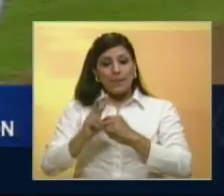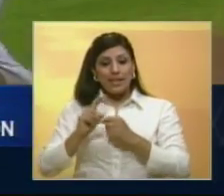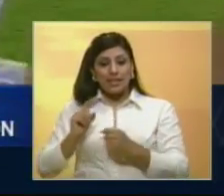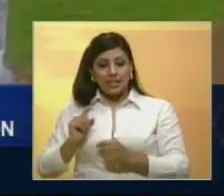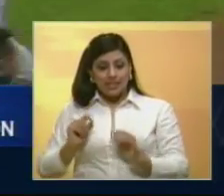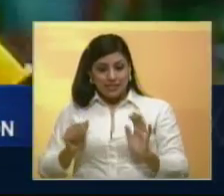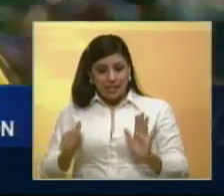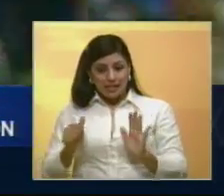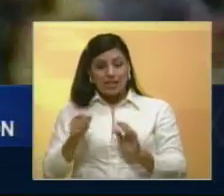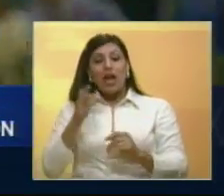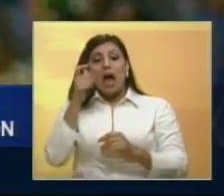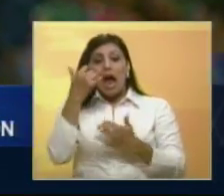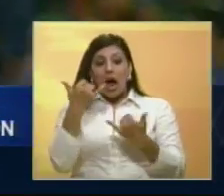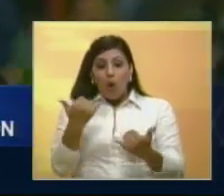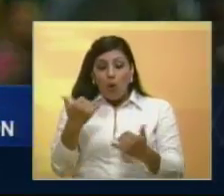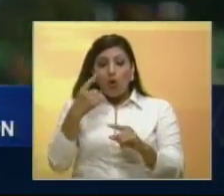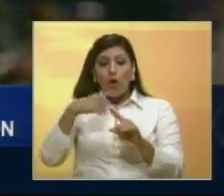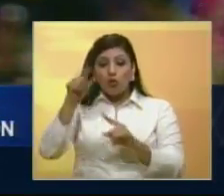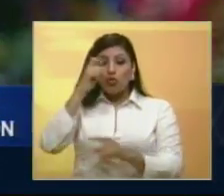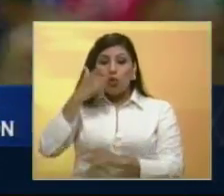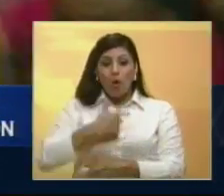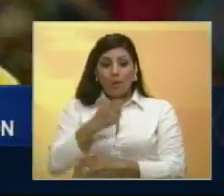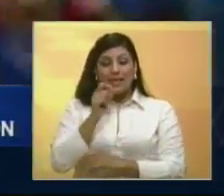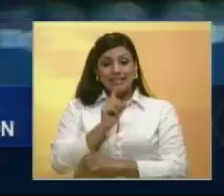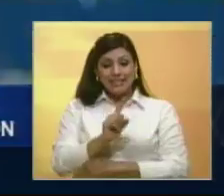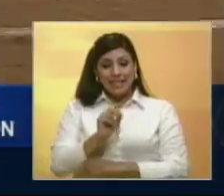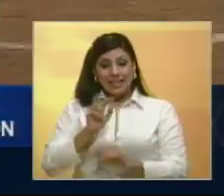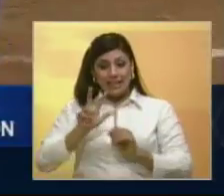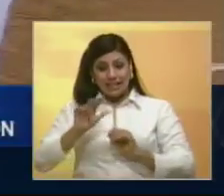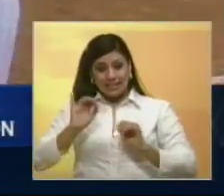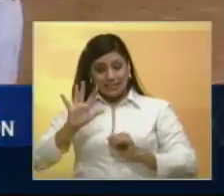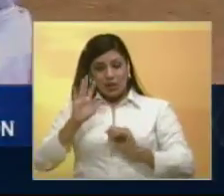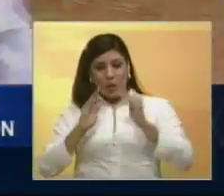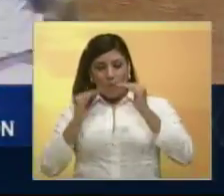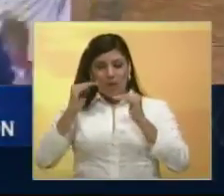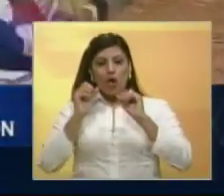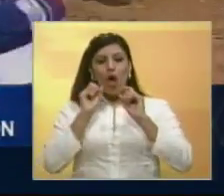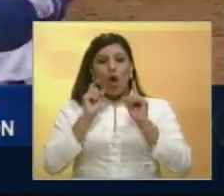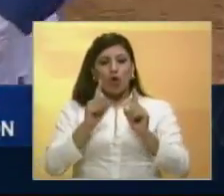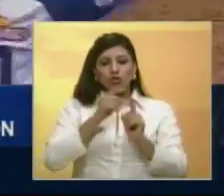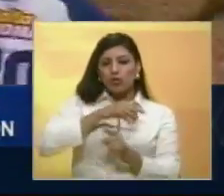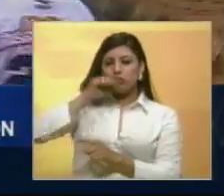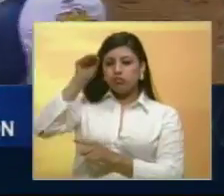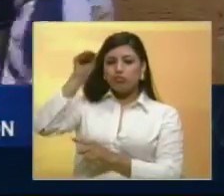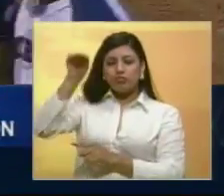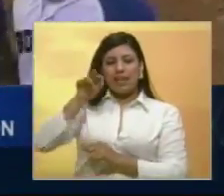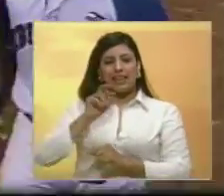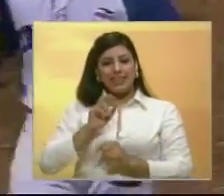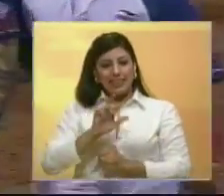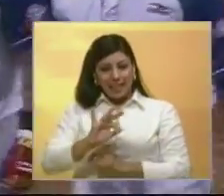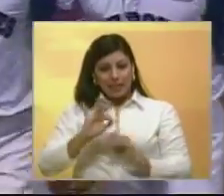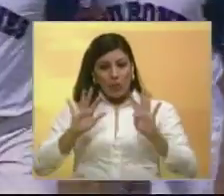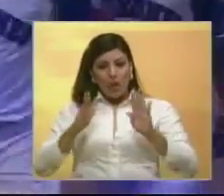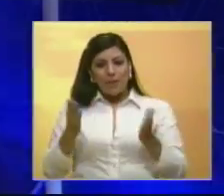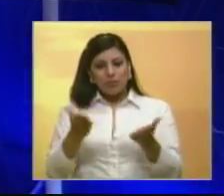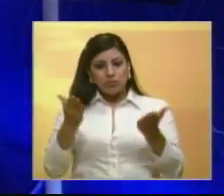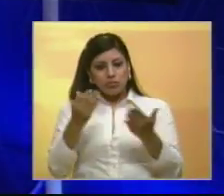unidades. Cabrera terminó además con 335 de promedio, 11 jonrones y 39 carreras